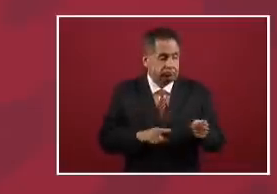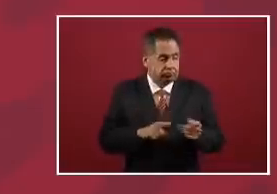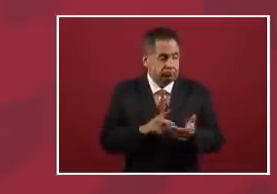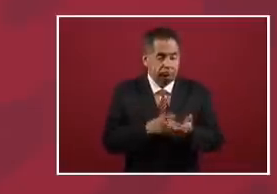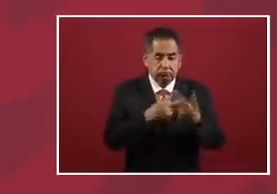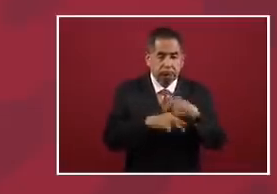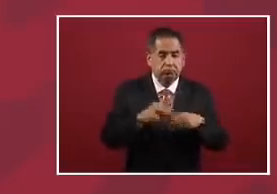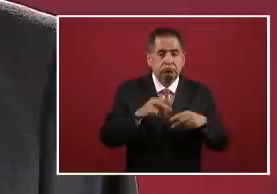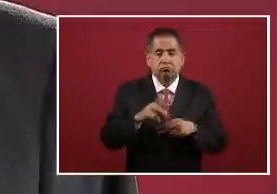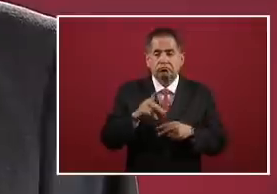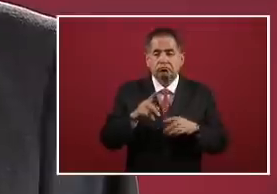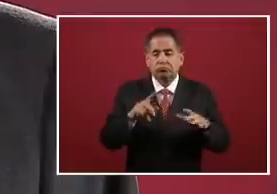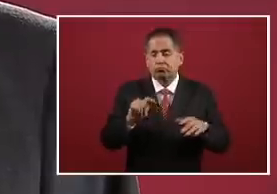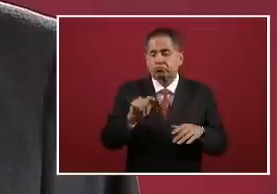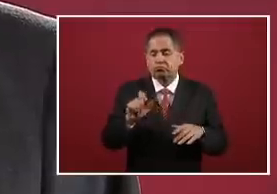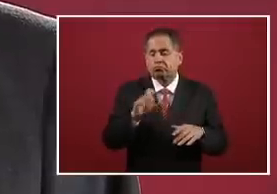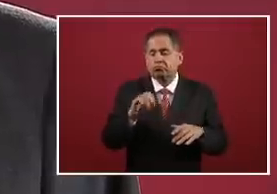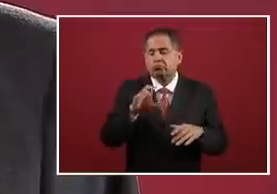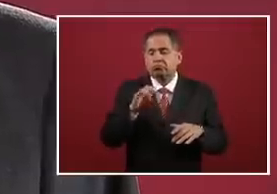recuperar el lago de Texcoco,